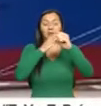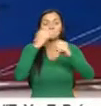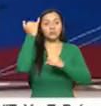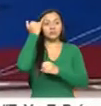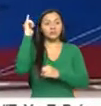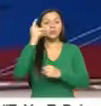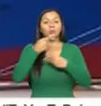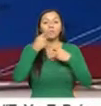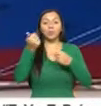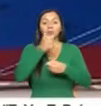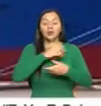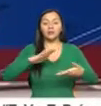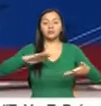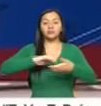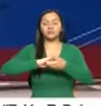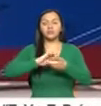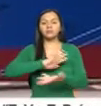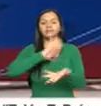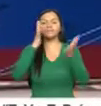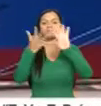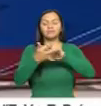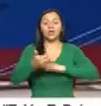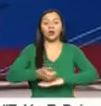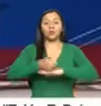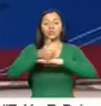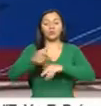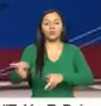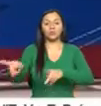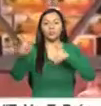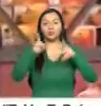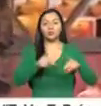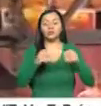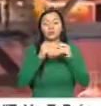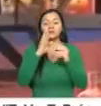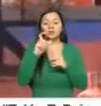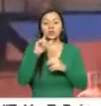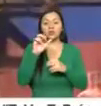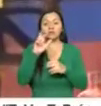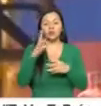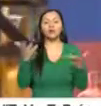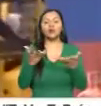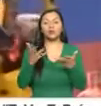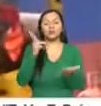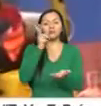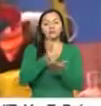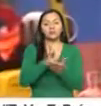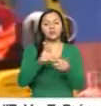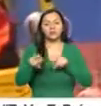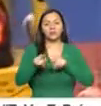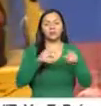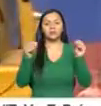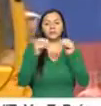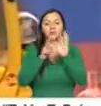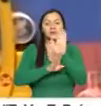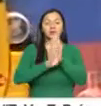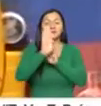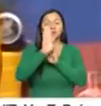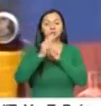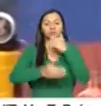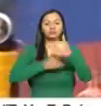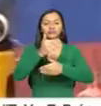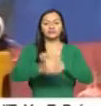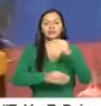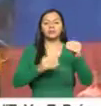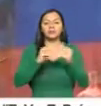iniciativa público-privada es convertir a la Autoridad Portuaria de Puerto Bolívar en una terminal competitiva de desarrollo acelerado